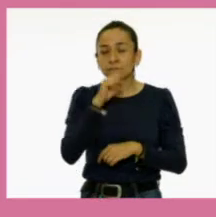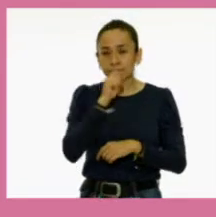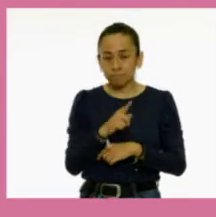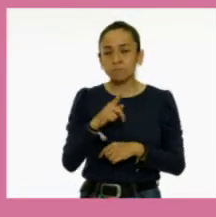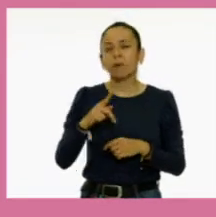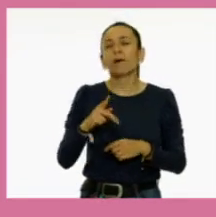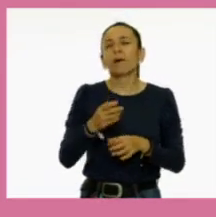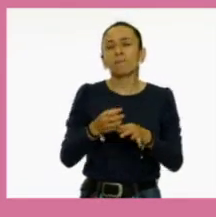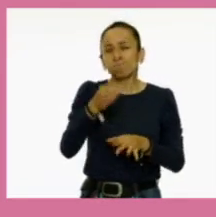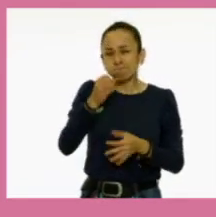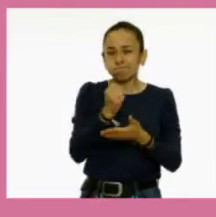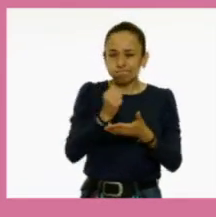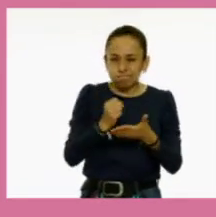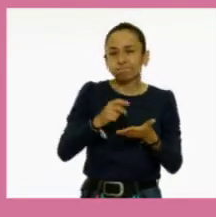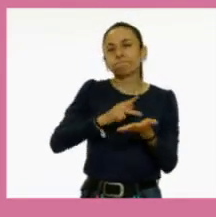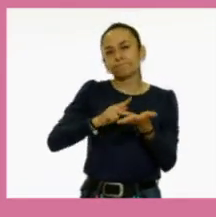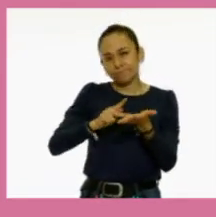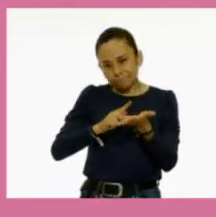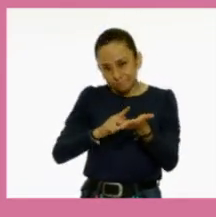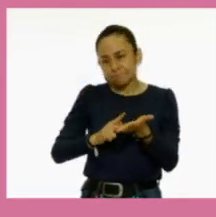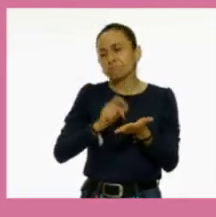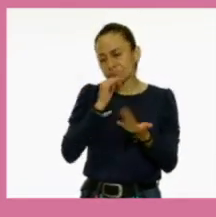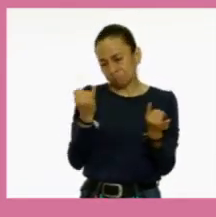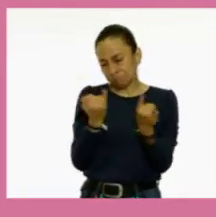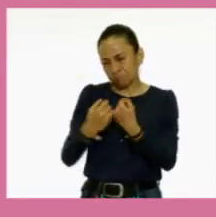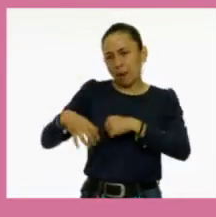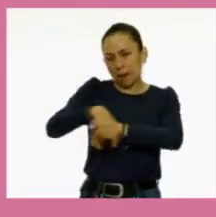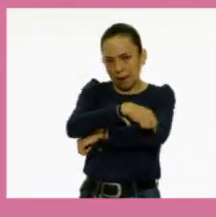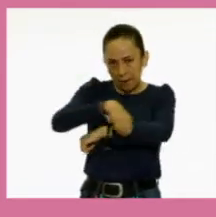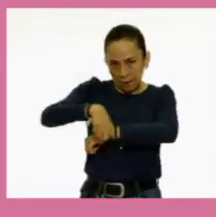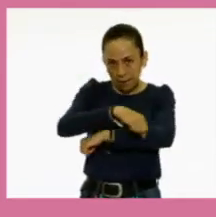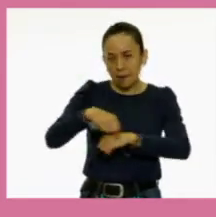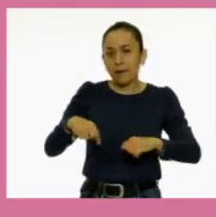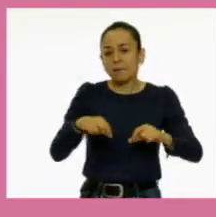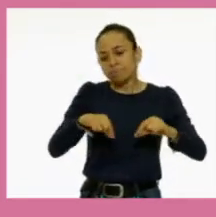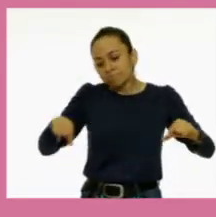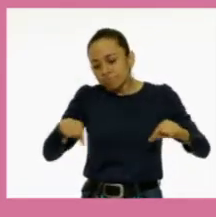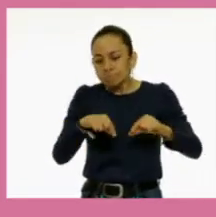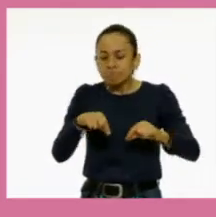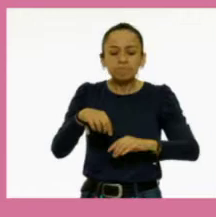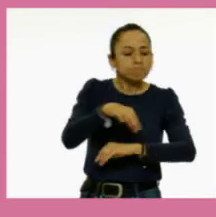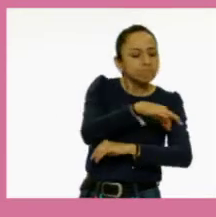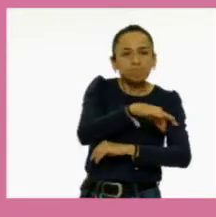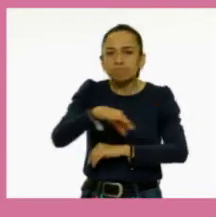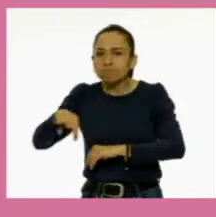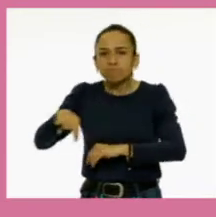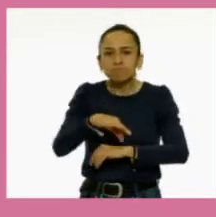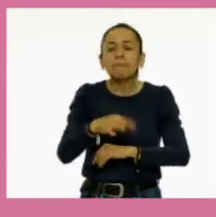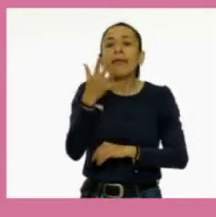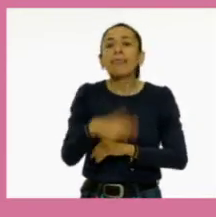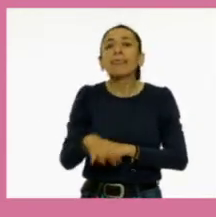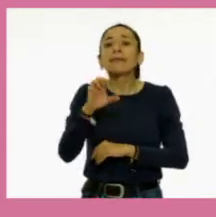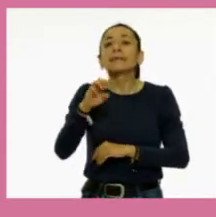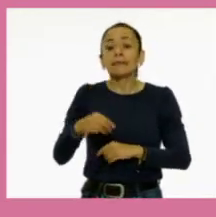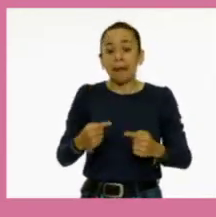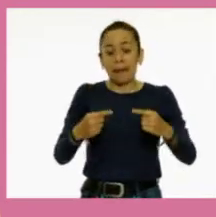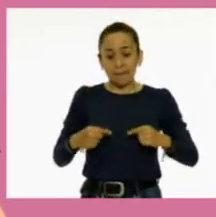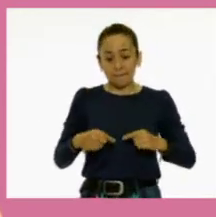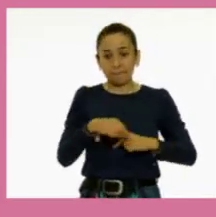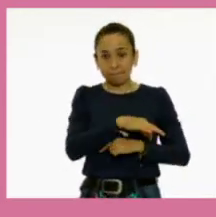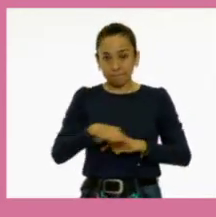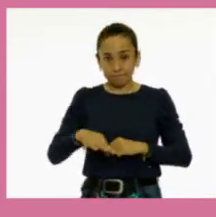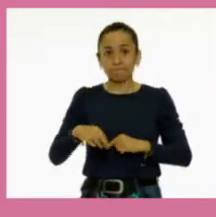el plumón o la pluma y con ayuda de la regla 10 centímetros de largo, partiendo de abajo hacia